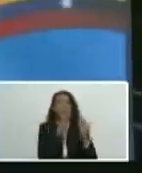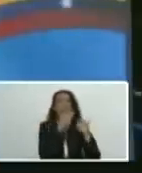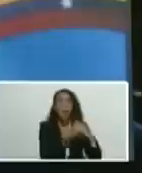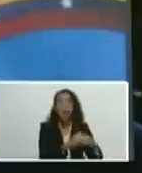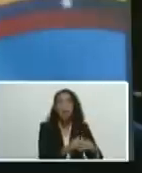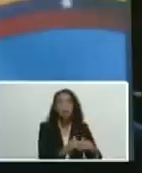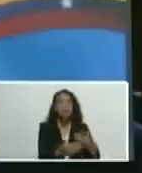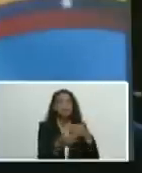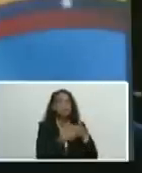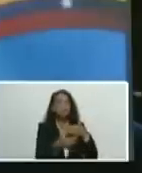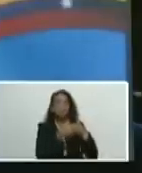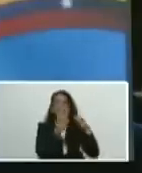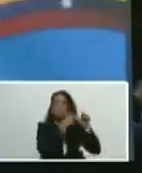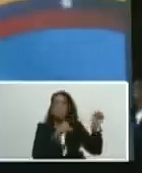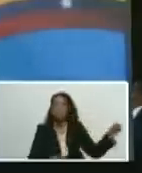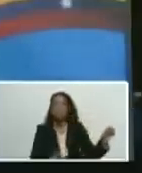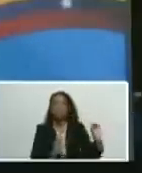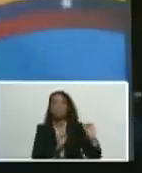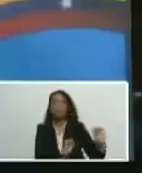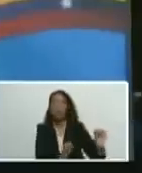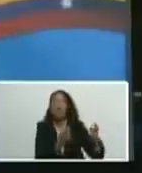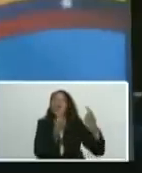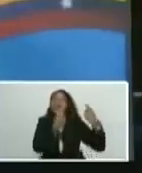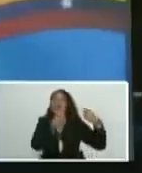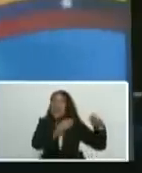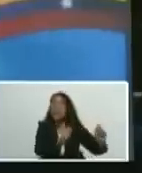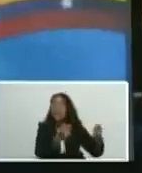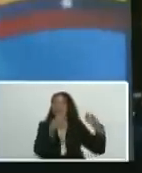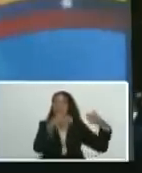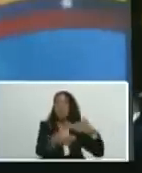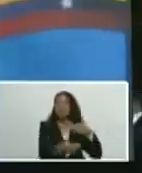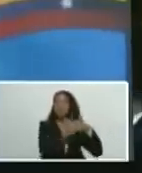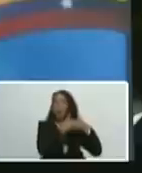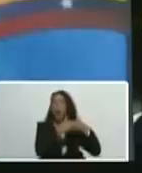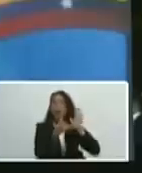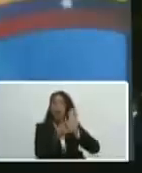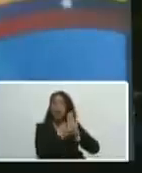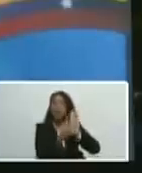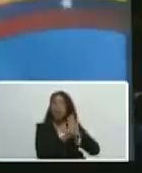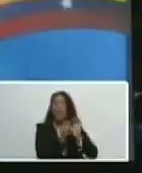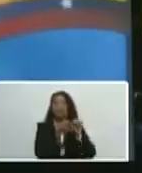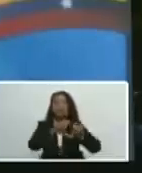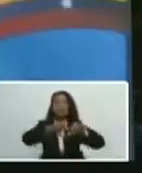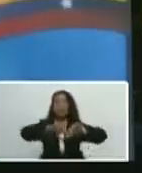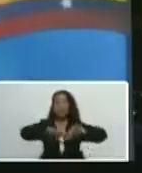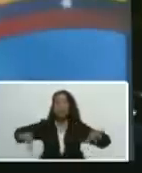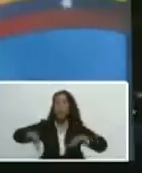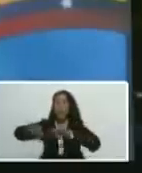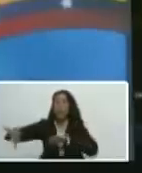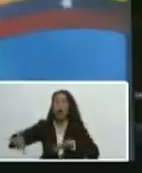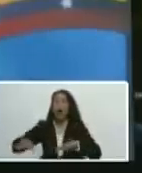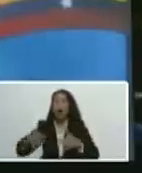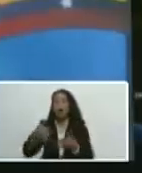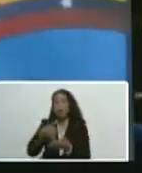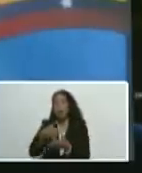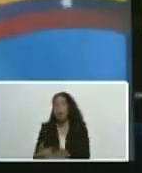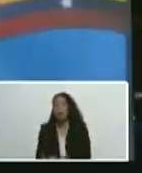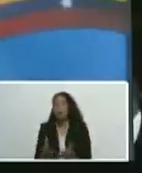sus diferentes escenarios, intentan desarticularnos, dividirnos y